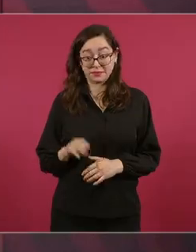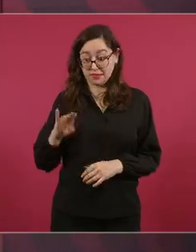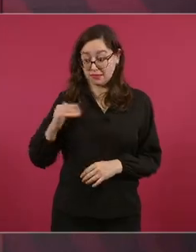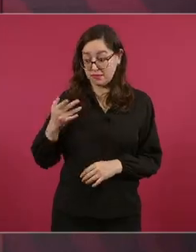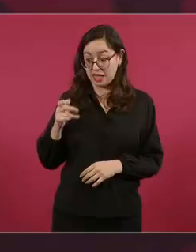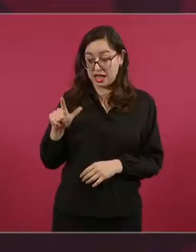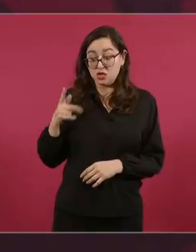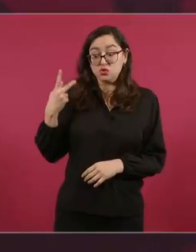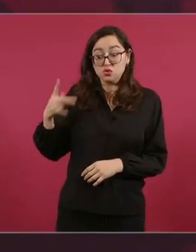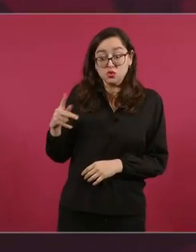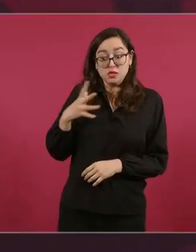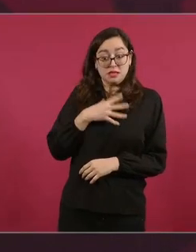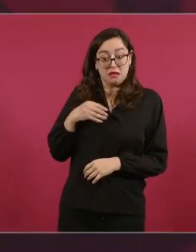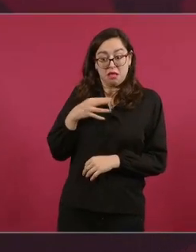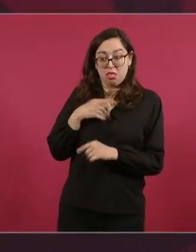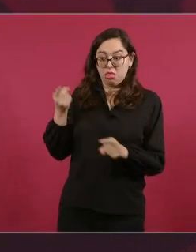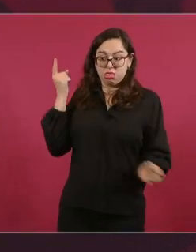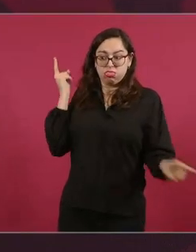Porque